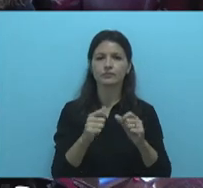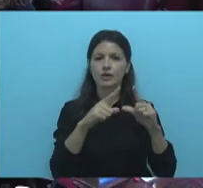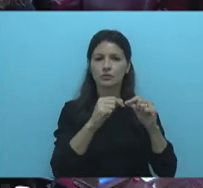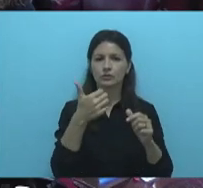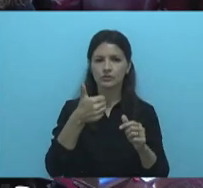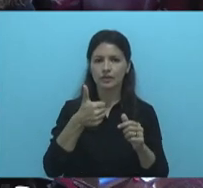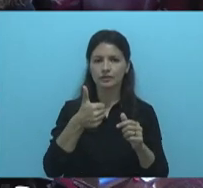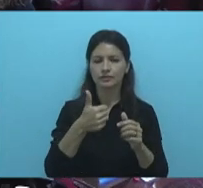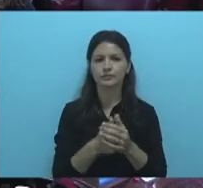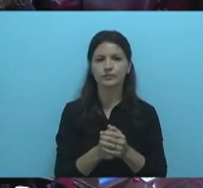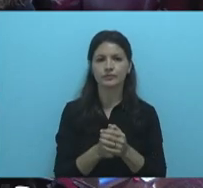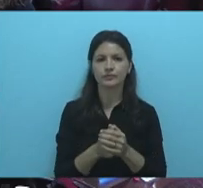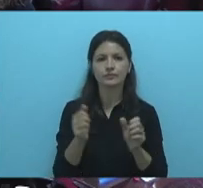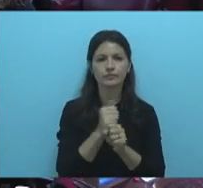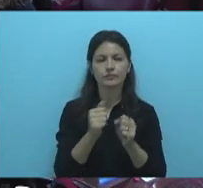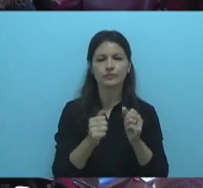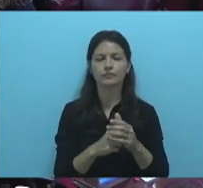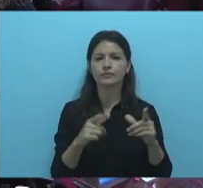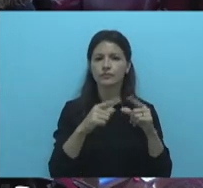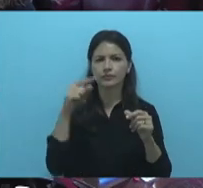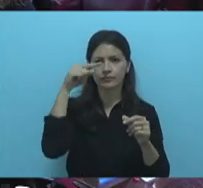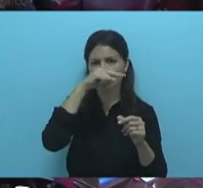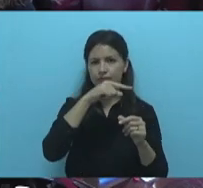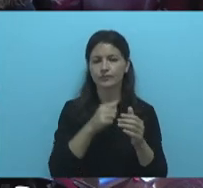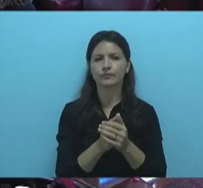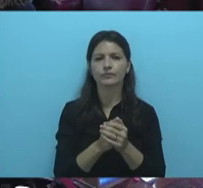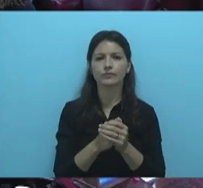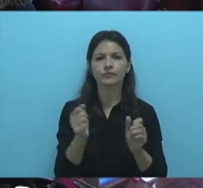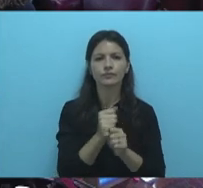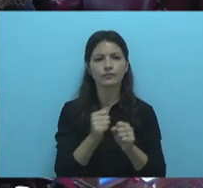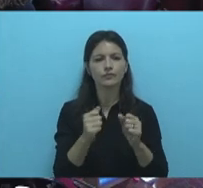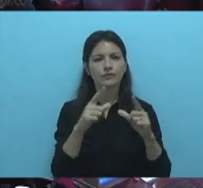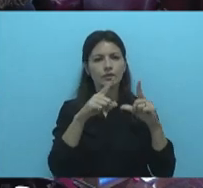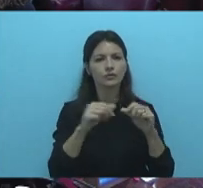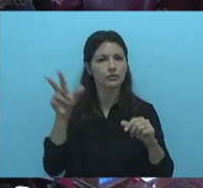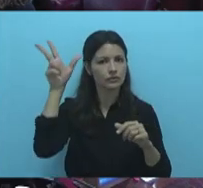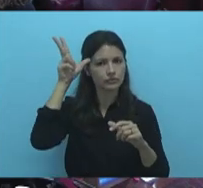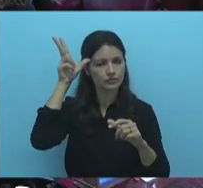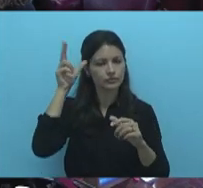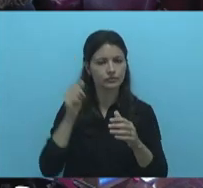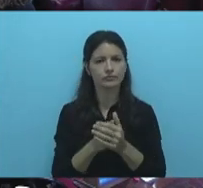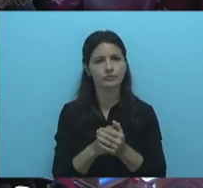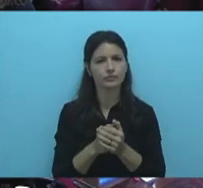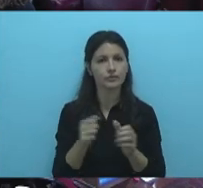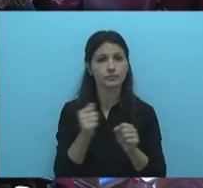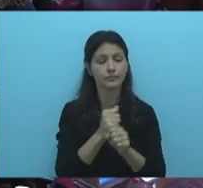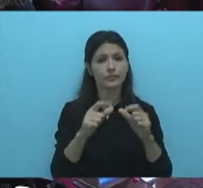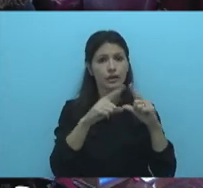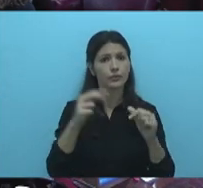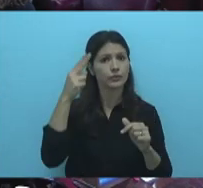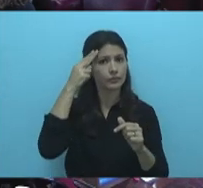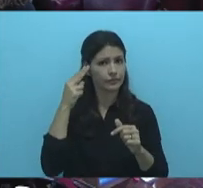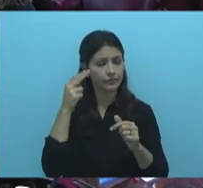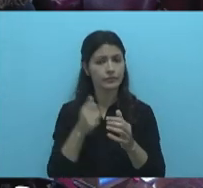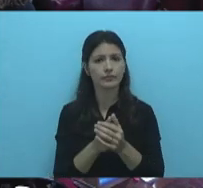aprobado. Artículo 6, aprobado. Artículo 7, aprobado. Artículo 8, aprobado.